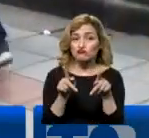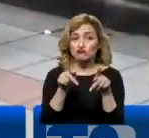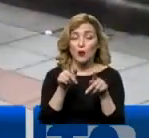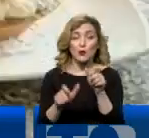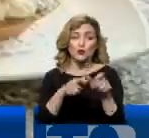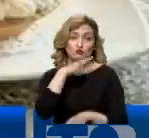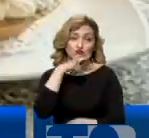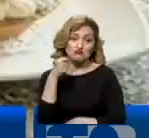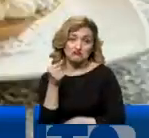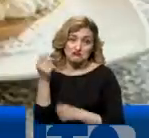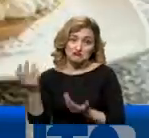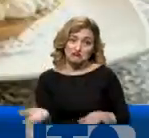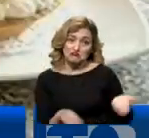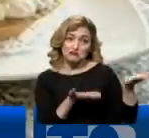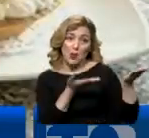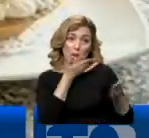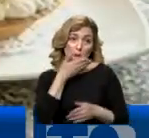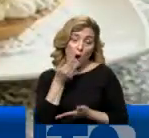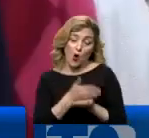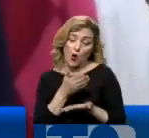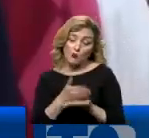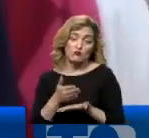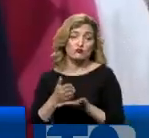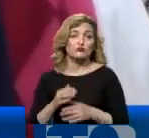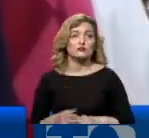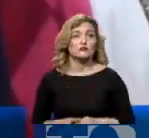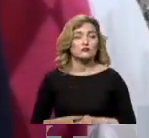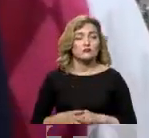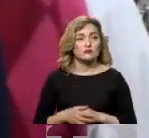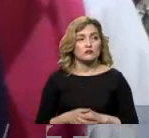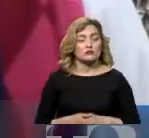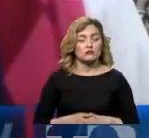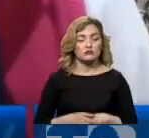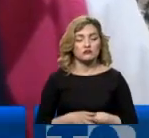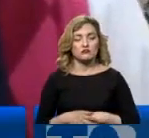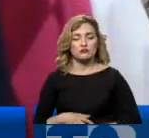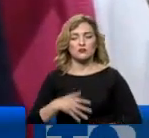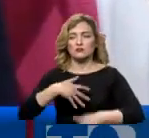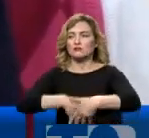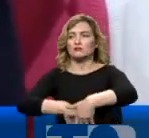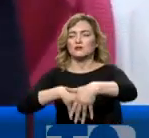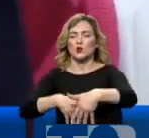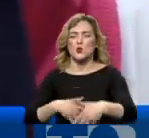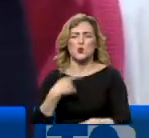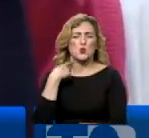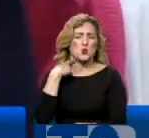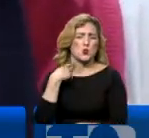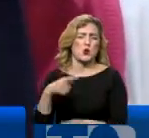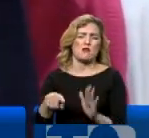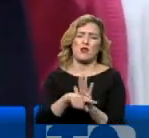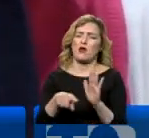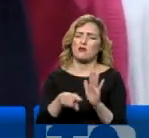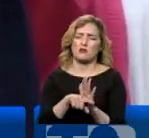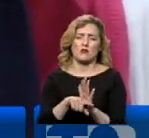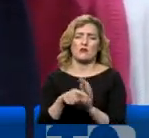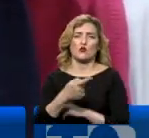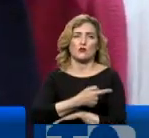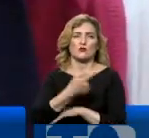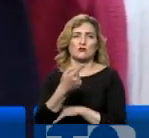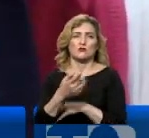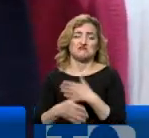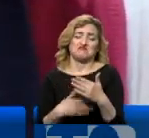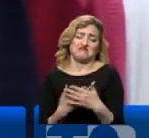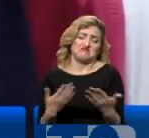a sus comensales con lo mejor de la gastronomía. Nos afectó muchísimo por unos días, pero como todo en la vida, ¿no? Se cae,